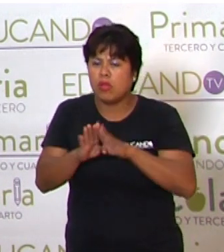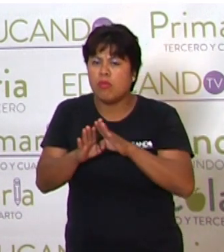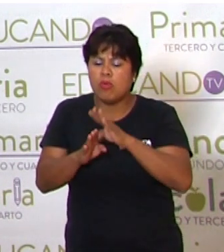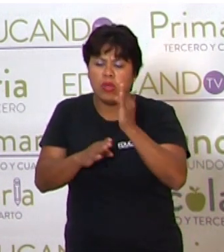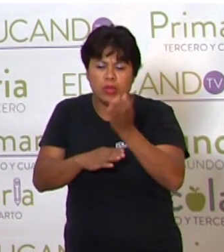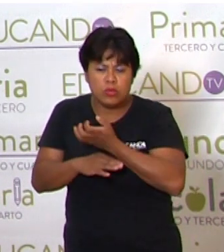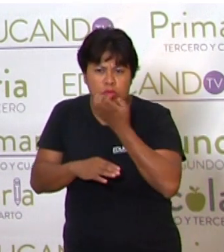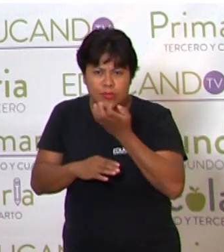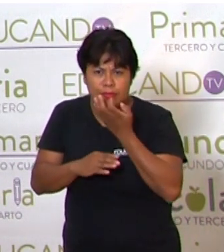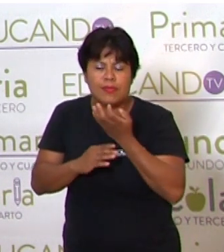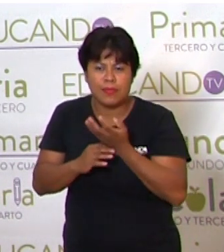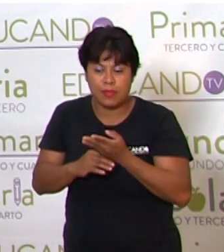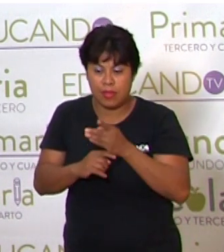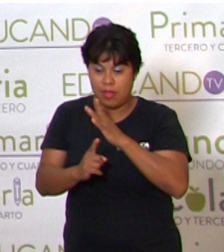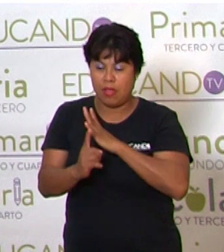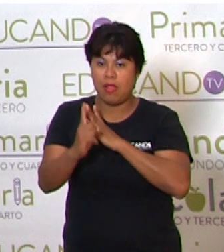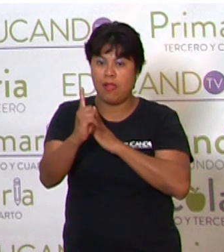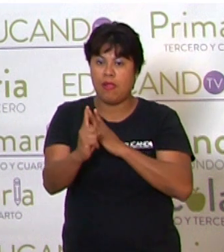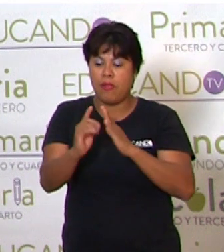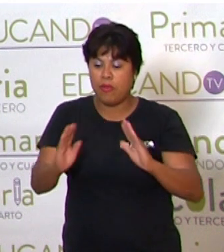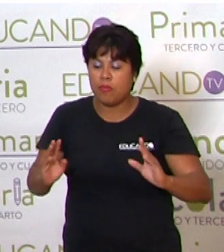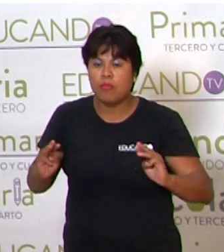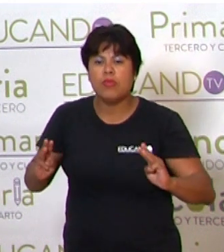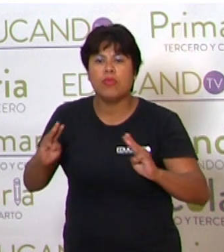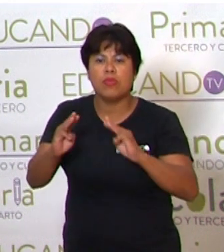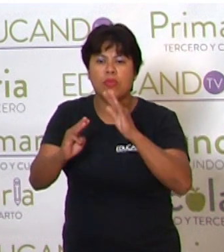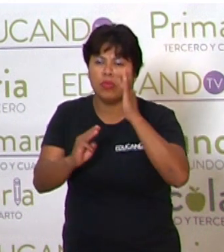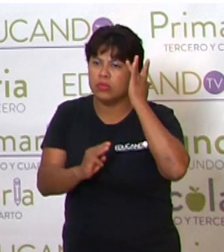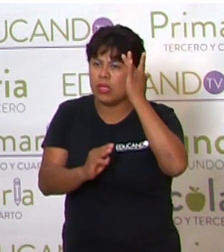medio de ellos está el bulto sagrado.